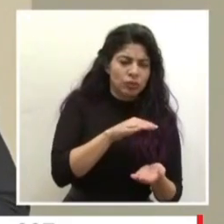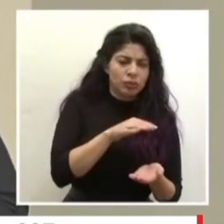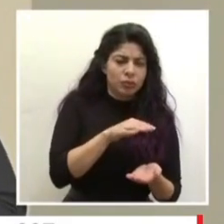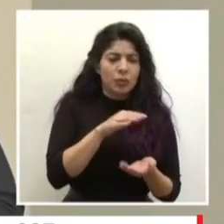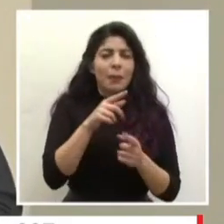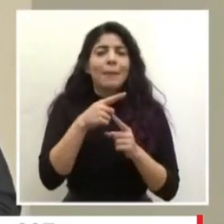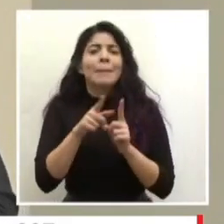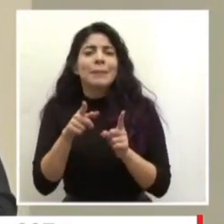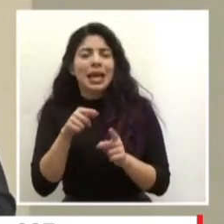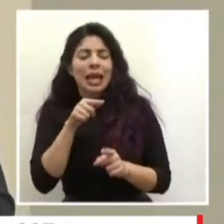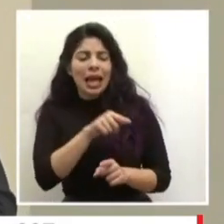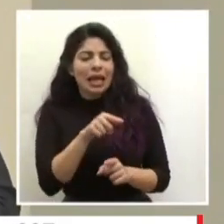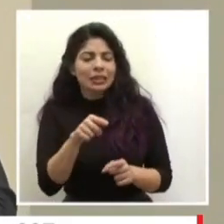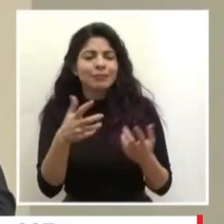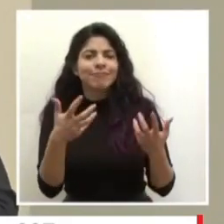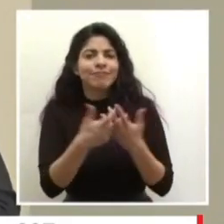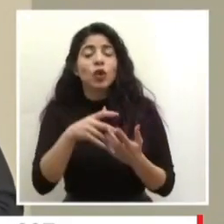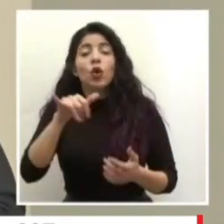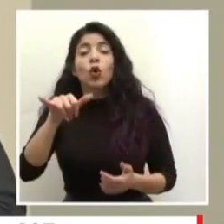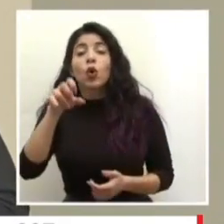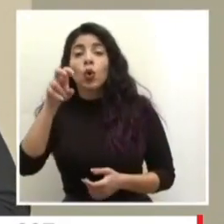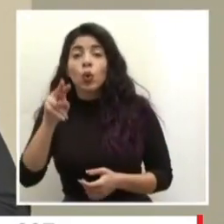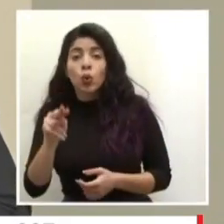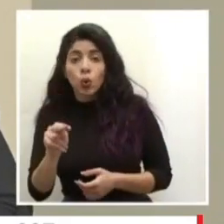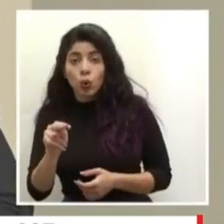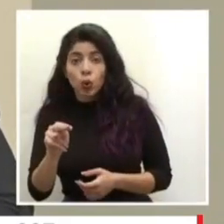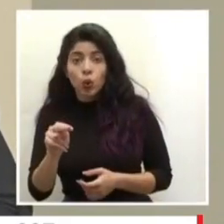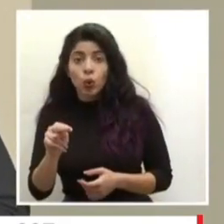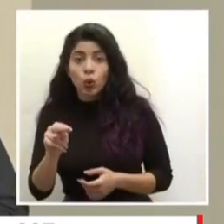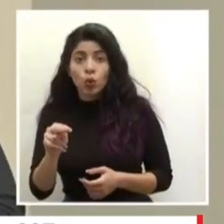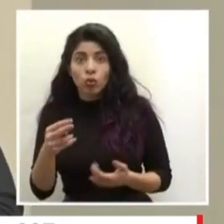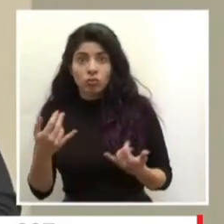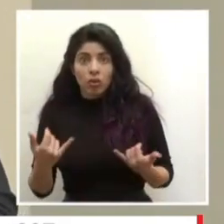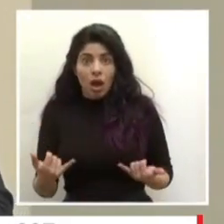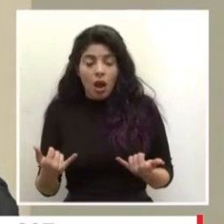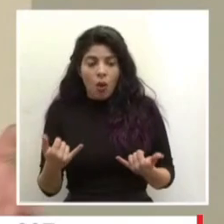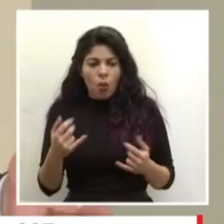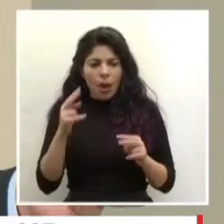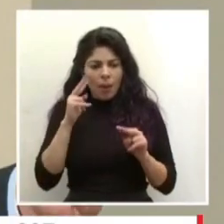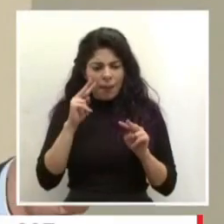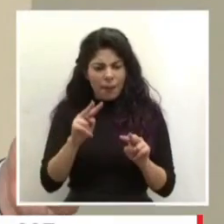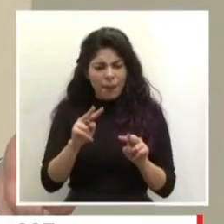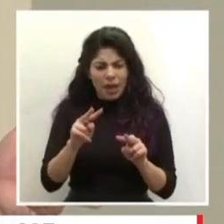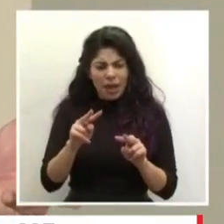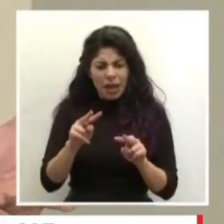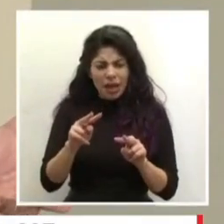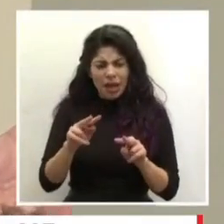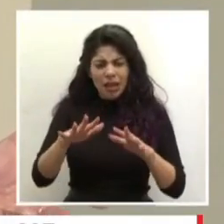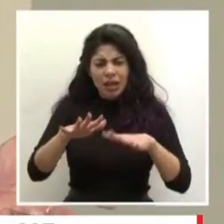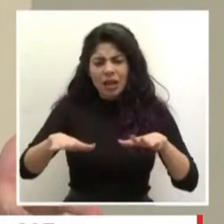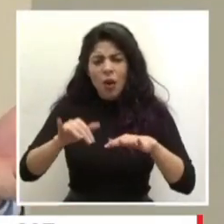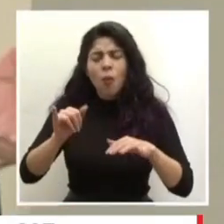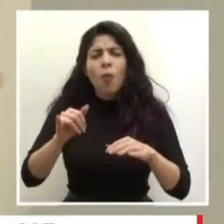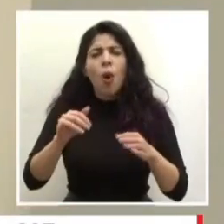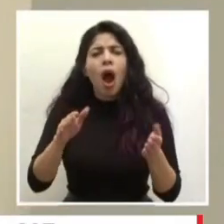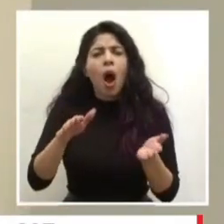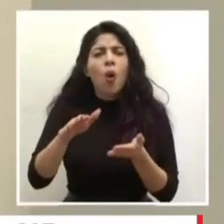pero esto coincide con que en junio ya estamos viendo lo que es el acumulado de